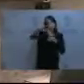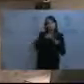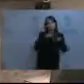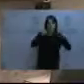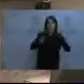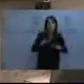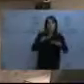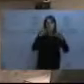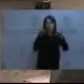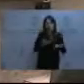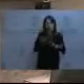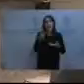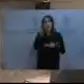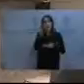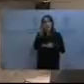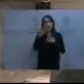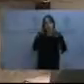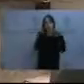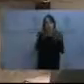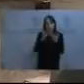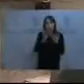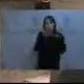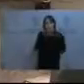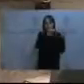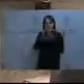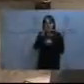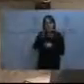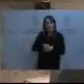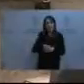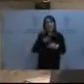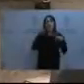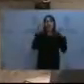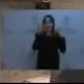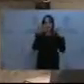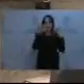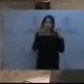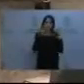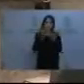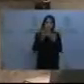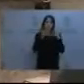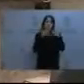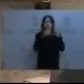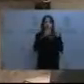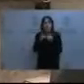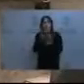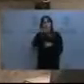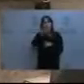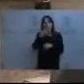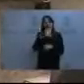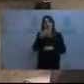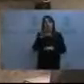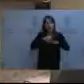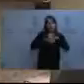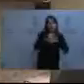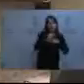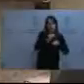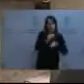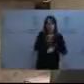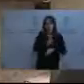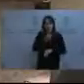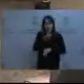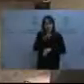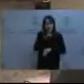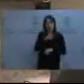en los cursos de formación, facilitando a los jóvenes información el acceso a la formación para que adquieran competencias básicas que les permitan acceder a la formación